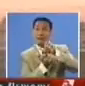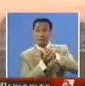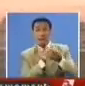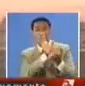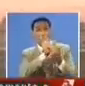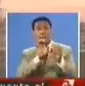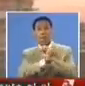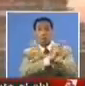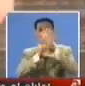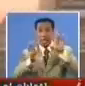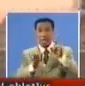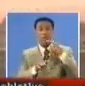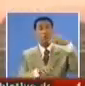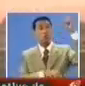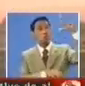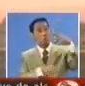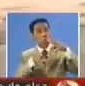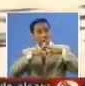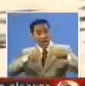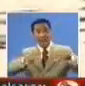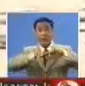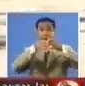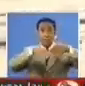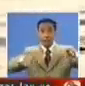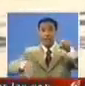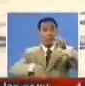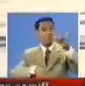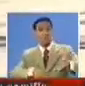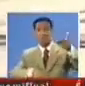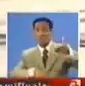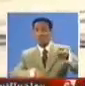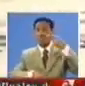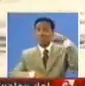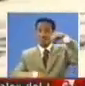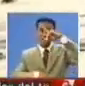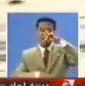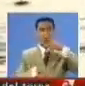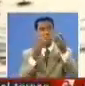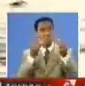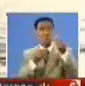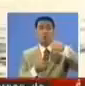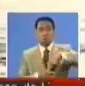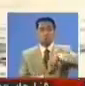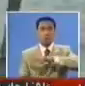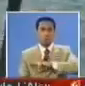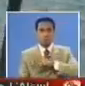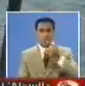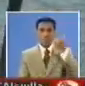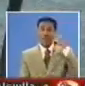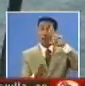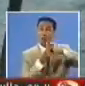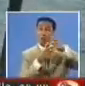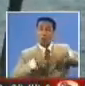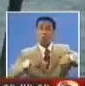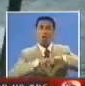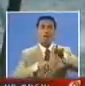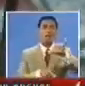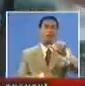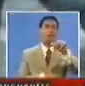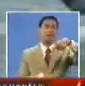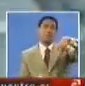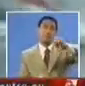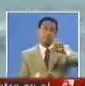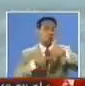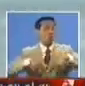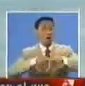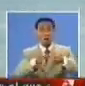de ello. Sol, arena y mar son elementos deseados en cualquier mes del año para muchos de nosotros. La conocida playa El Yaque es un lugar ideal